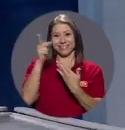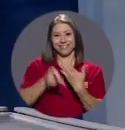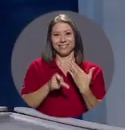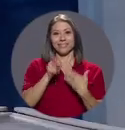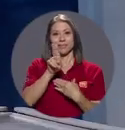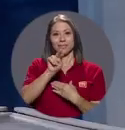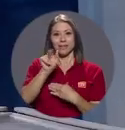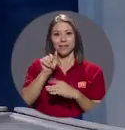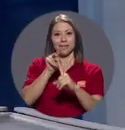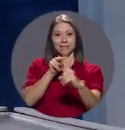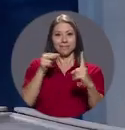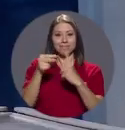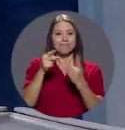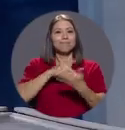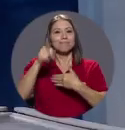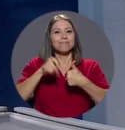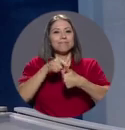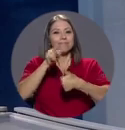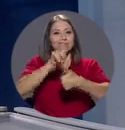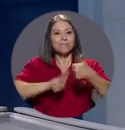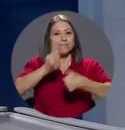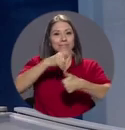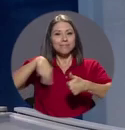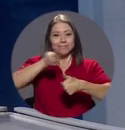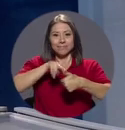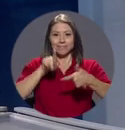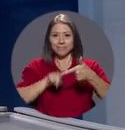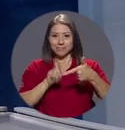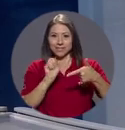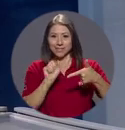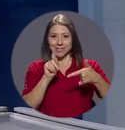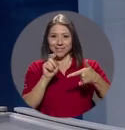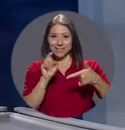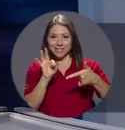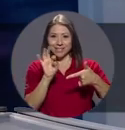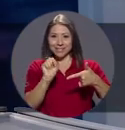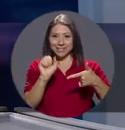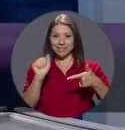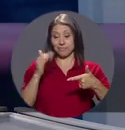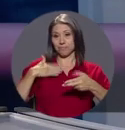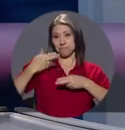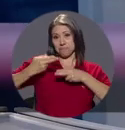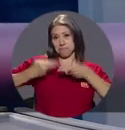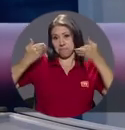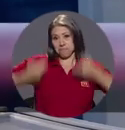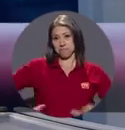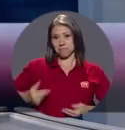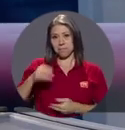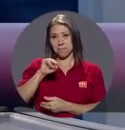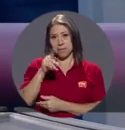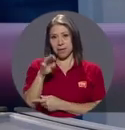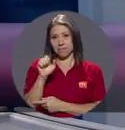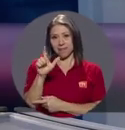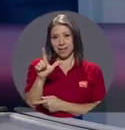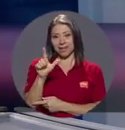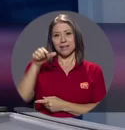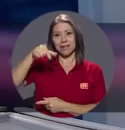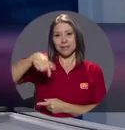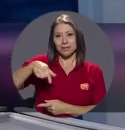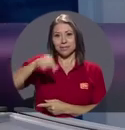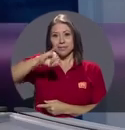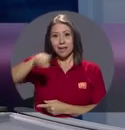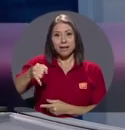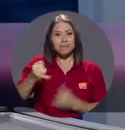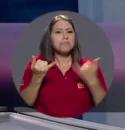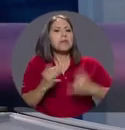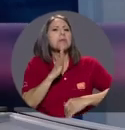Bienvenidos a una edición más de Una Mirada, el programa de la Universidad Nacional y del CINAR S.A. Mi nombre es Maribel Quiroz Jara y en